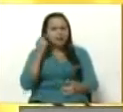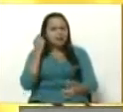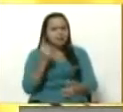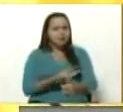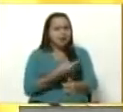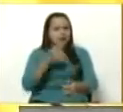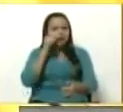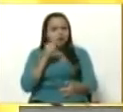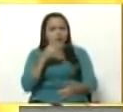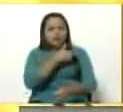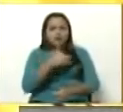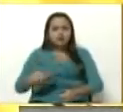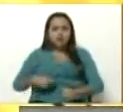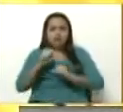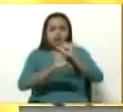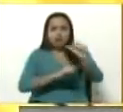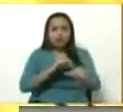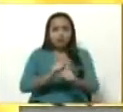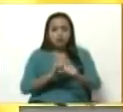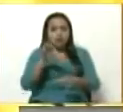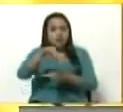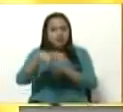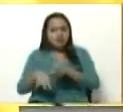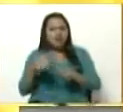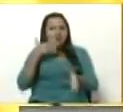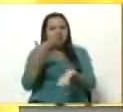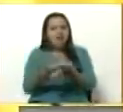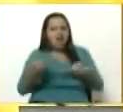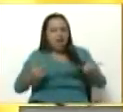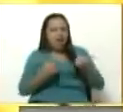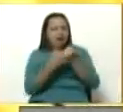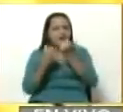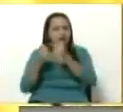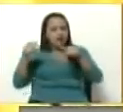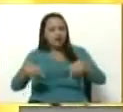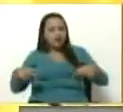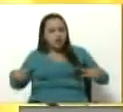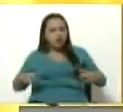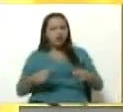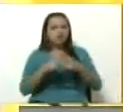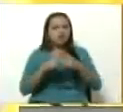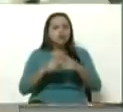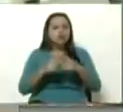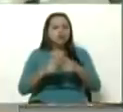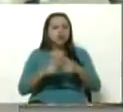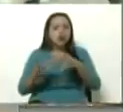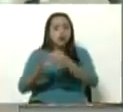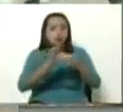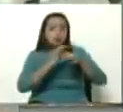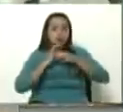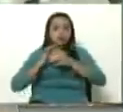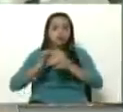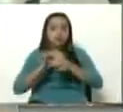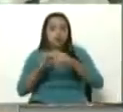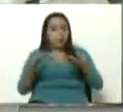asociaciones, productores que veo acá. Gracias por estar acá, todos juntos, unidos.